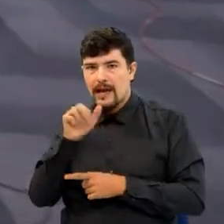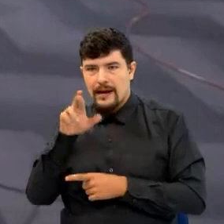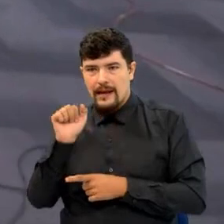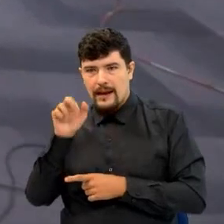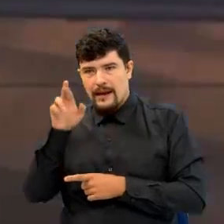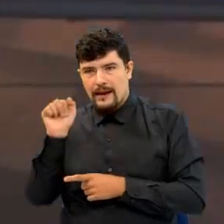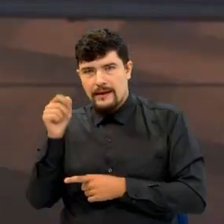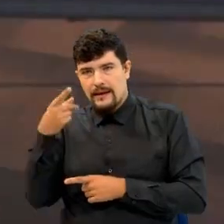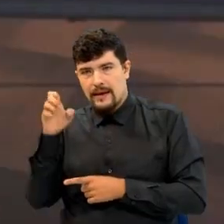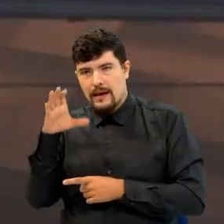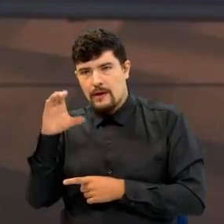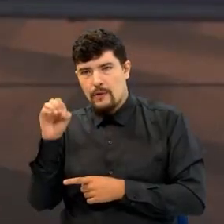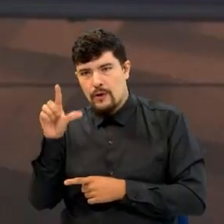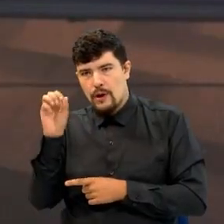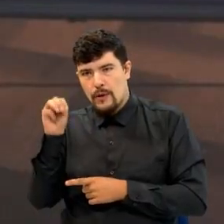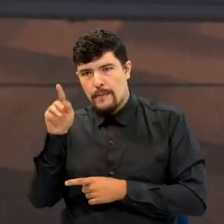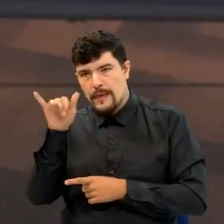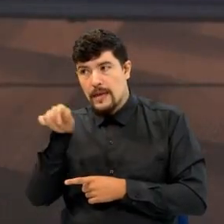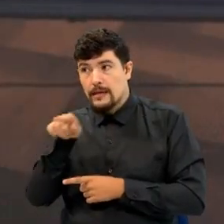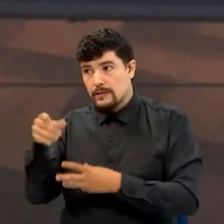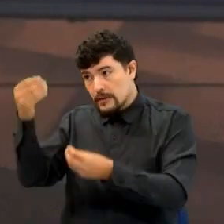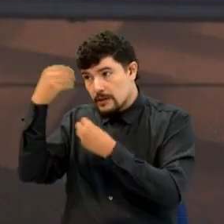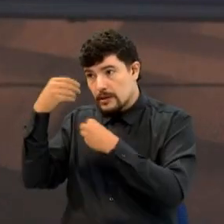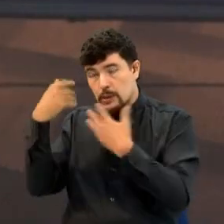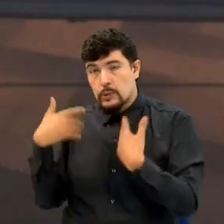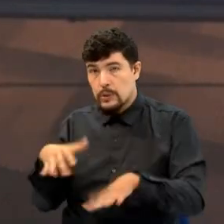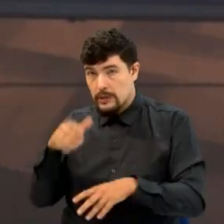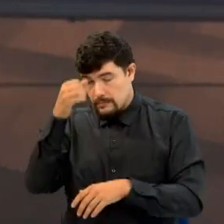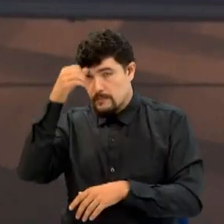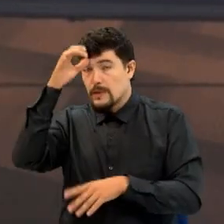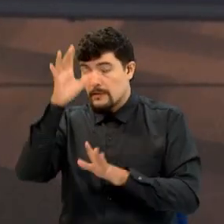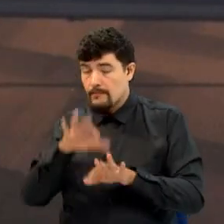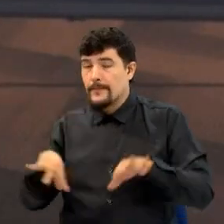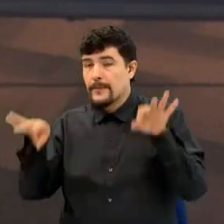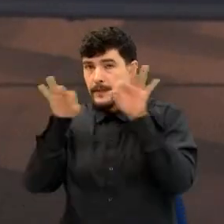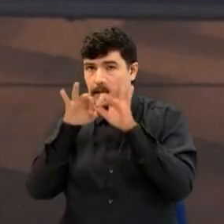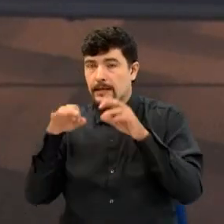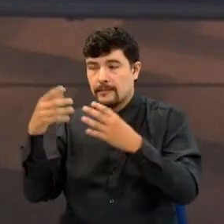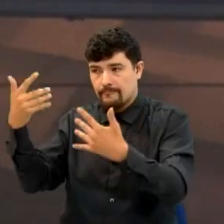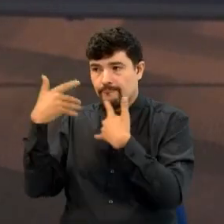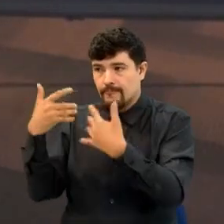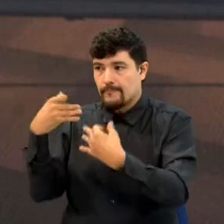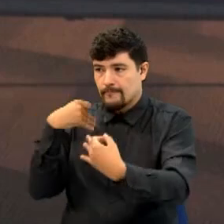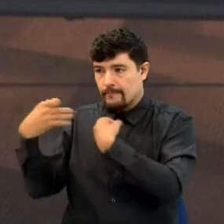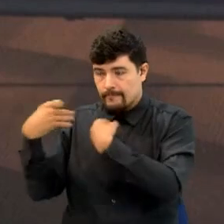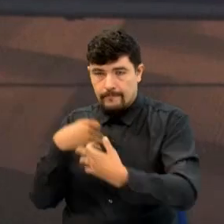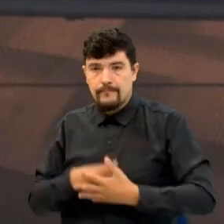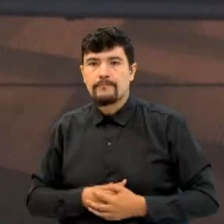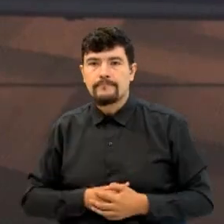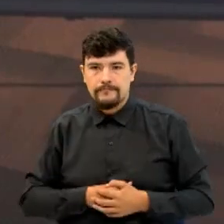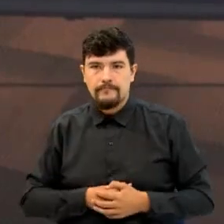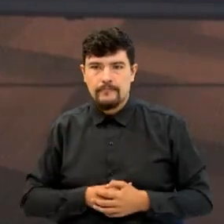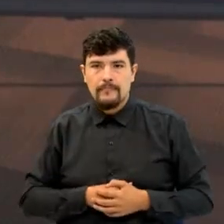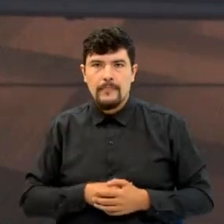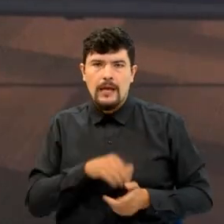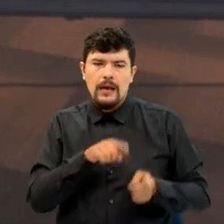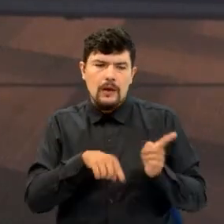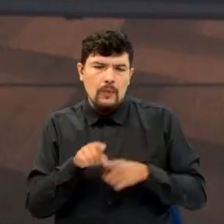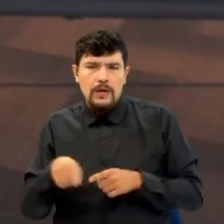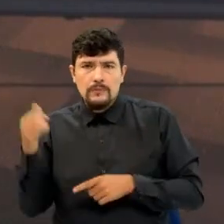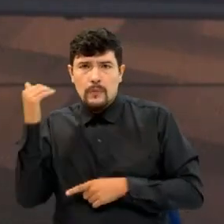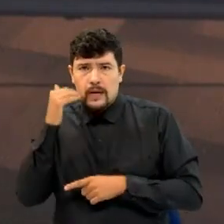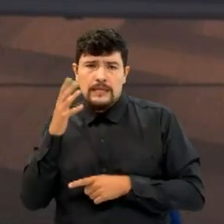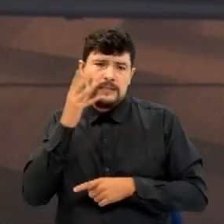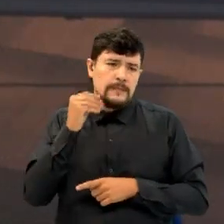bueno, ha sido un enriquecimiento enorme. Muchas de las chicas, algunas tenían más experiencias que otras, pero